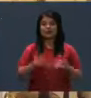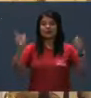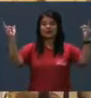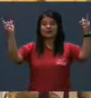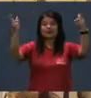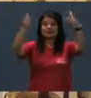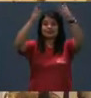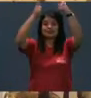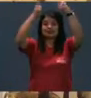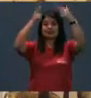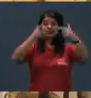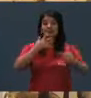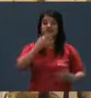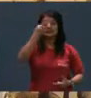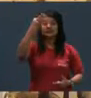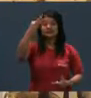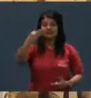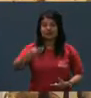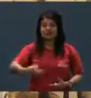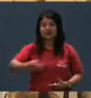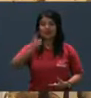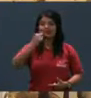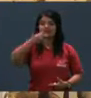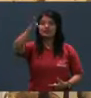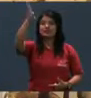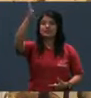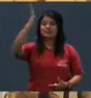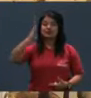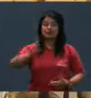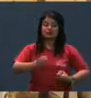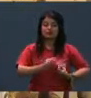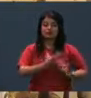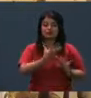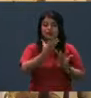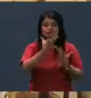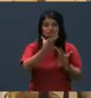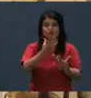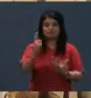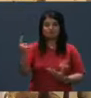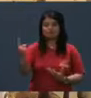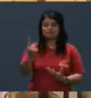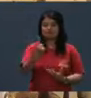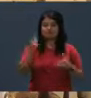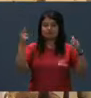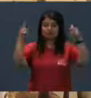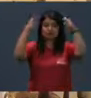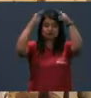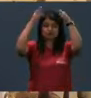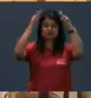Santo eres en verdad, Señor, fuente de toda santidad.